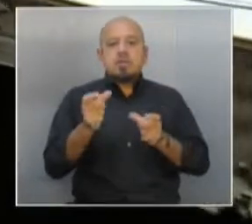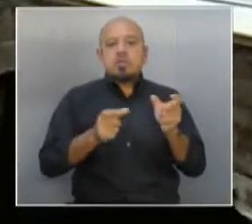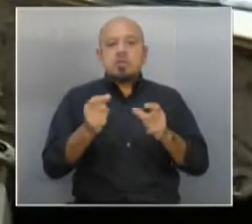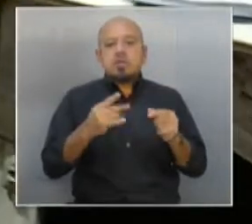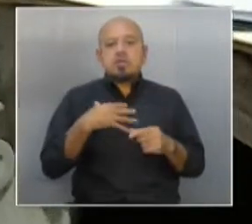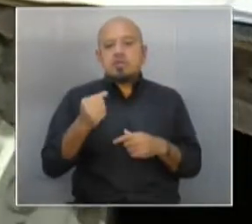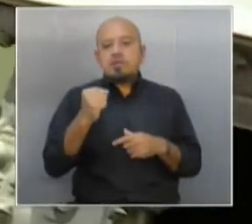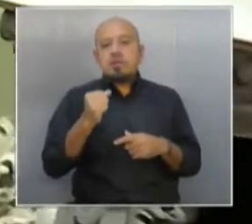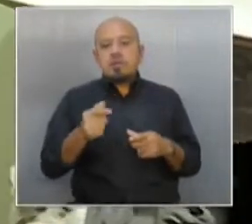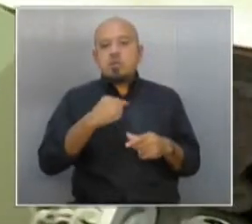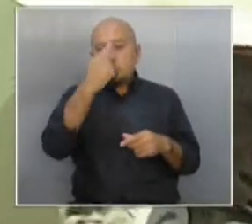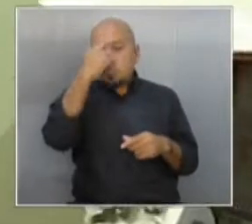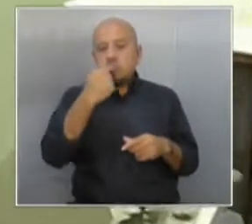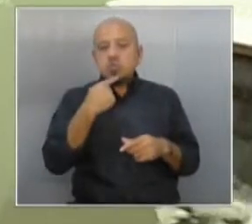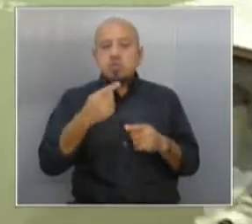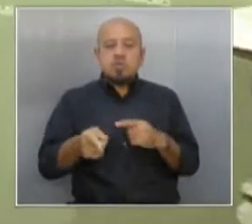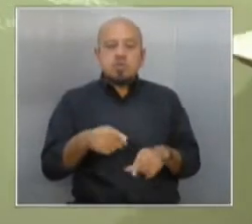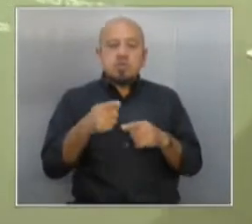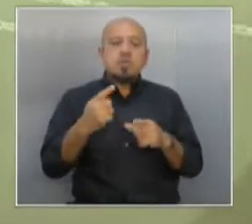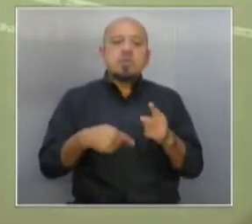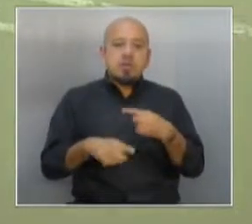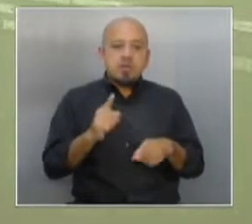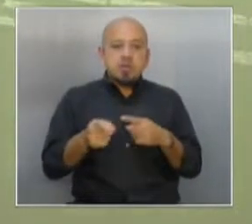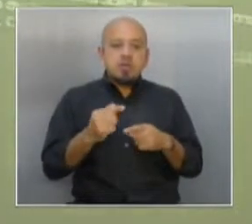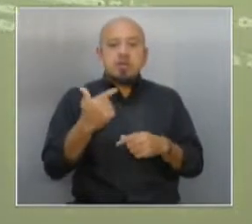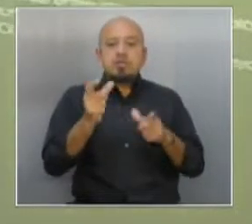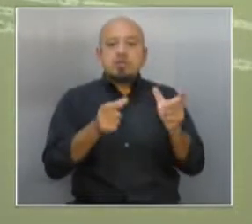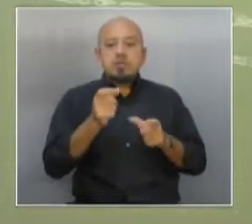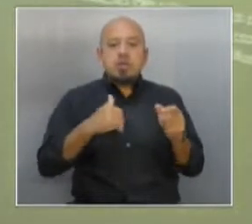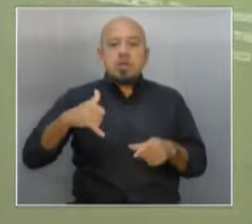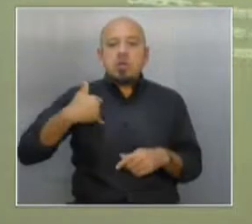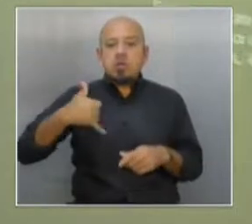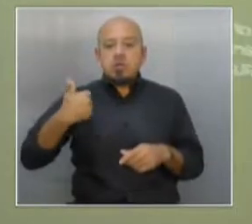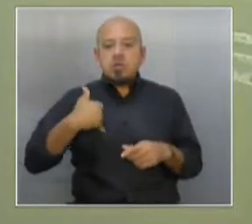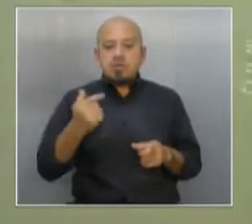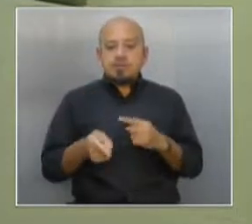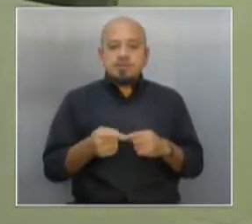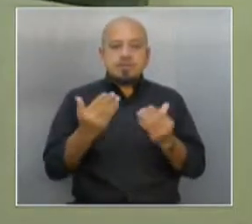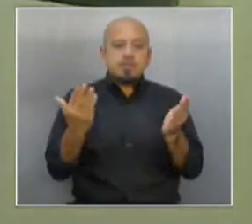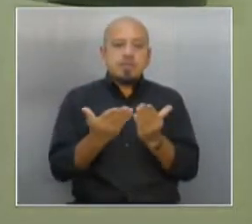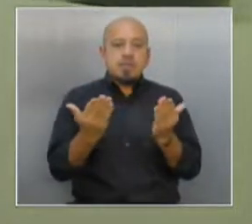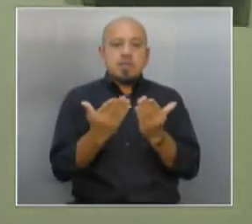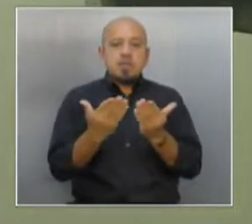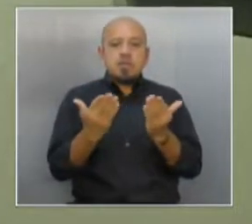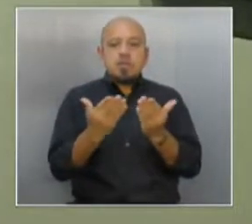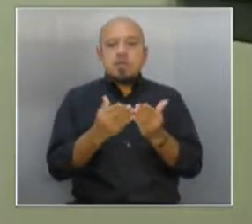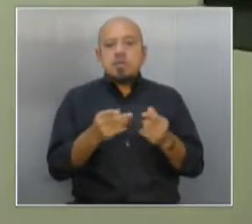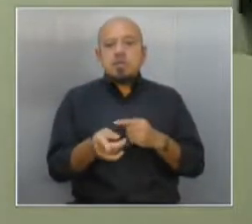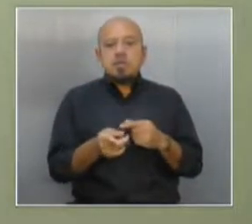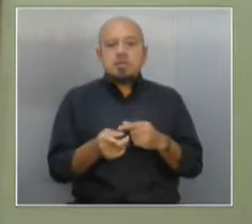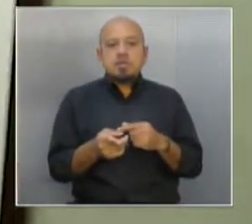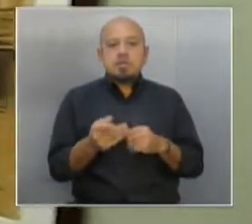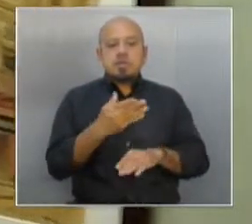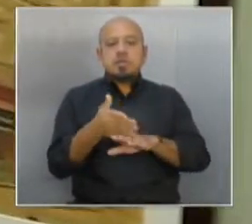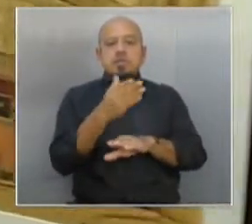un museo histórico más clásico, pero a la gente joven y a los estudiantes, que son muchos, o sea, antes